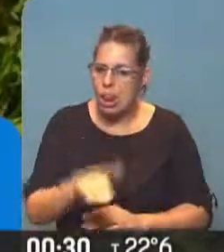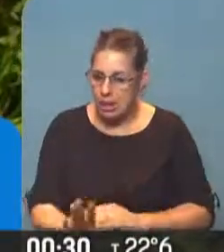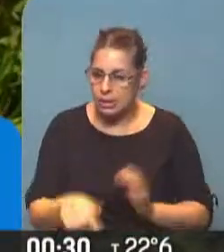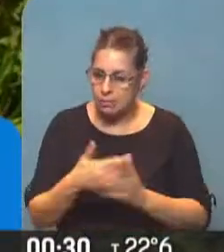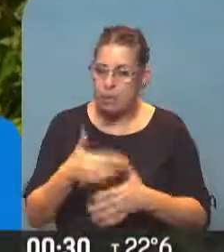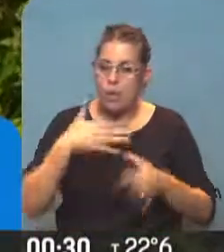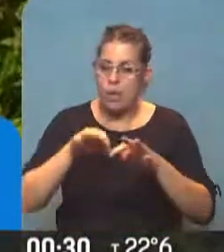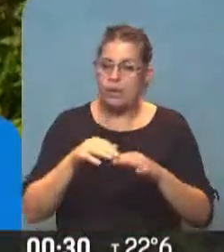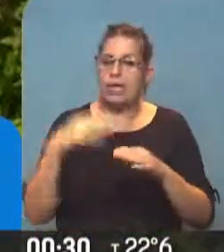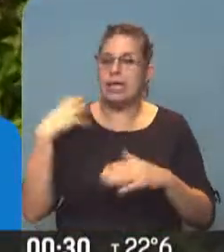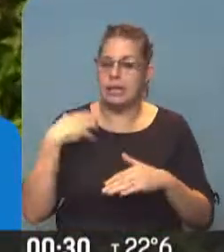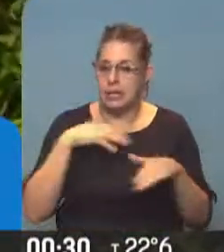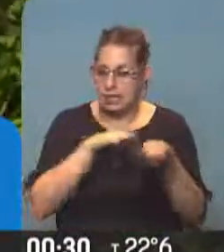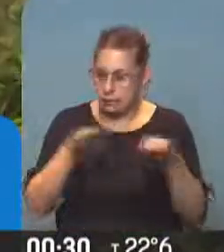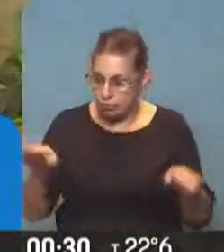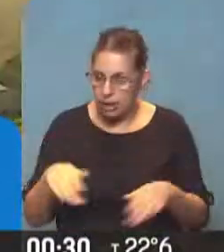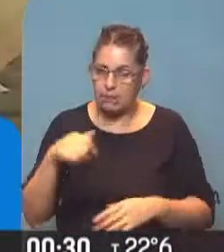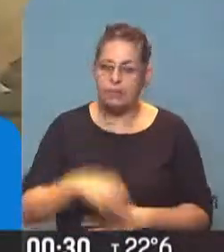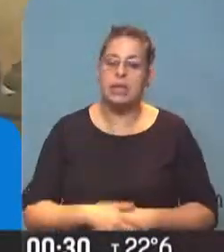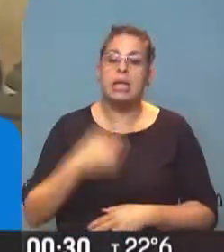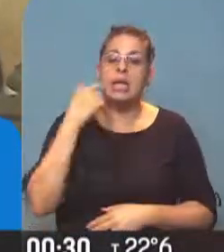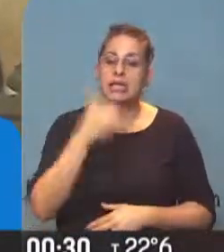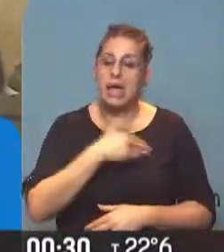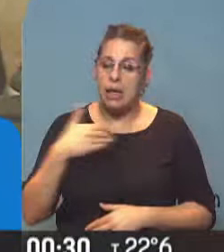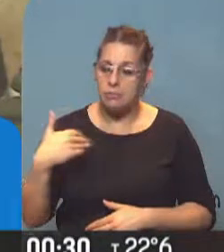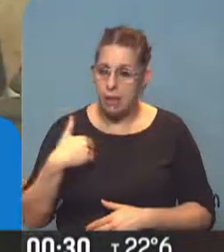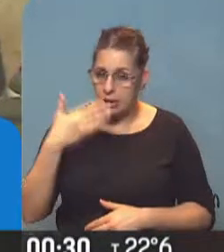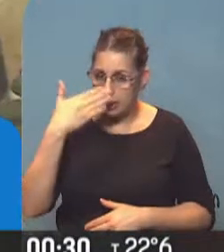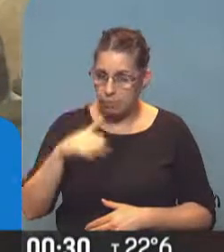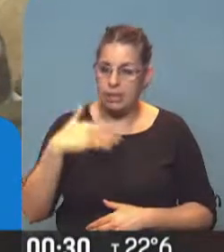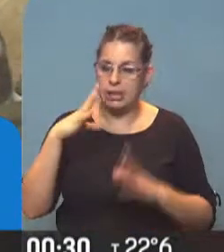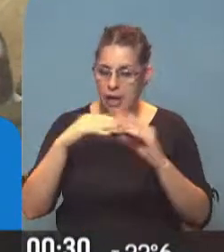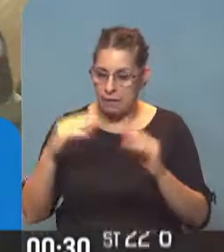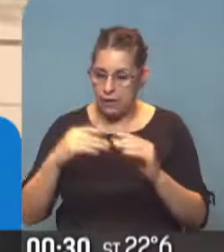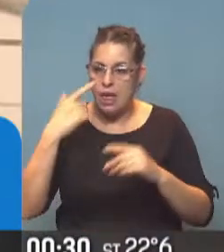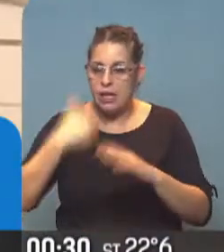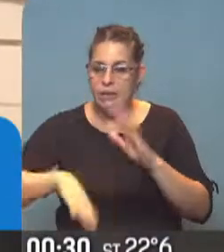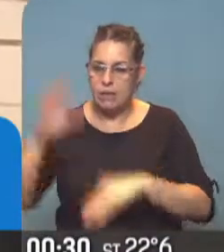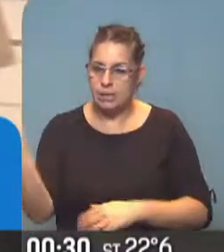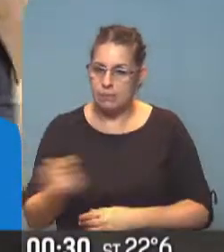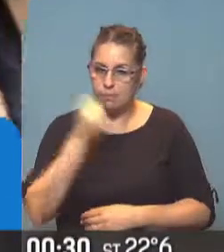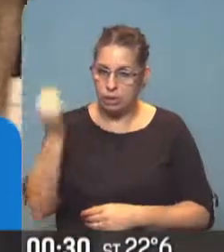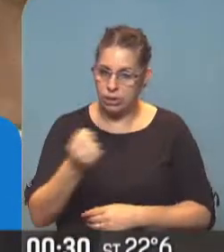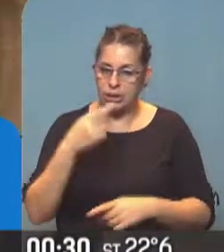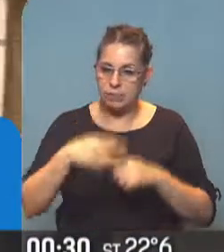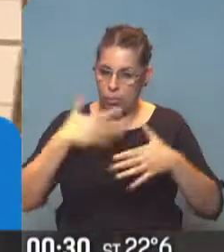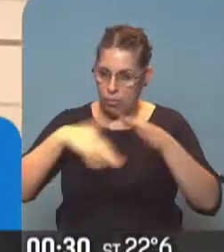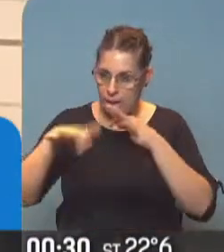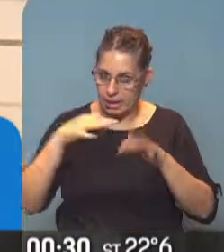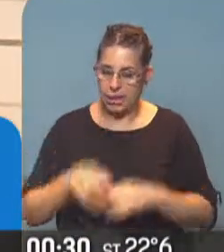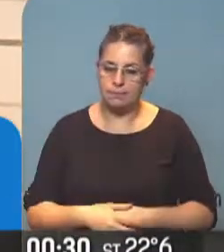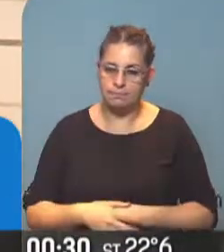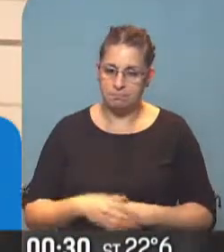ventas en general. Y este no fue la excepción. El Día de la Madre, después de Navidad, es el día más importante en ventas para